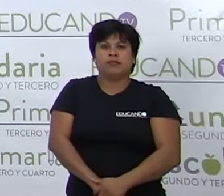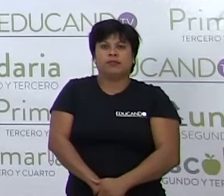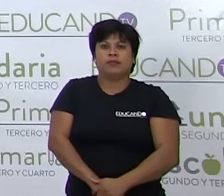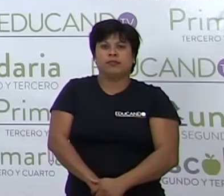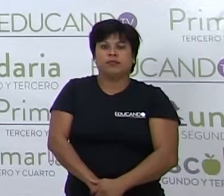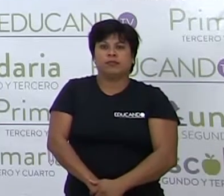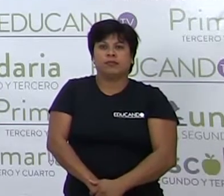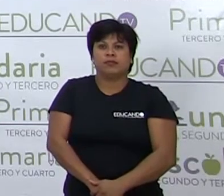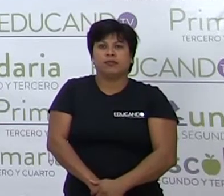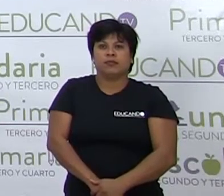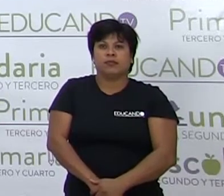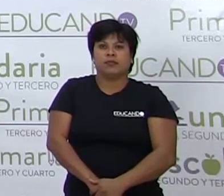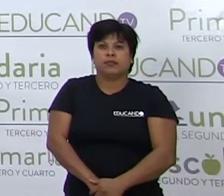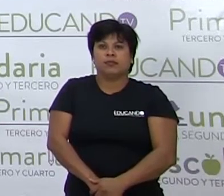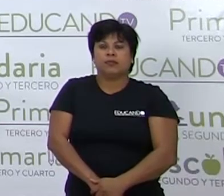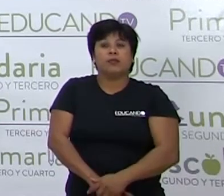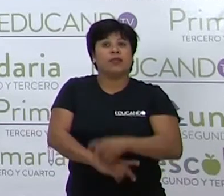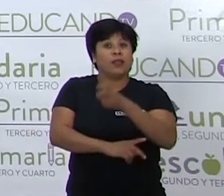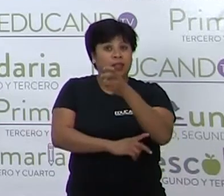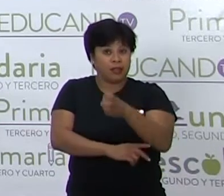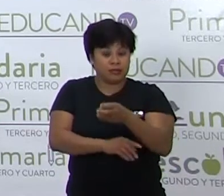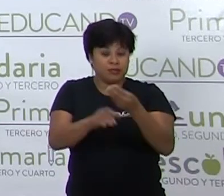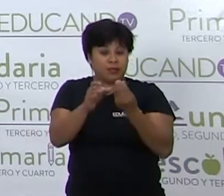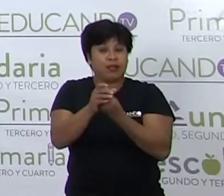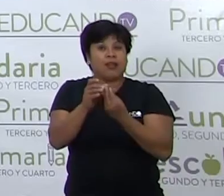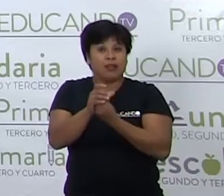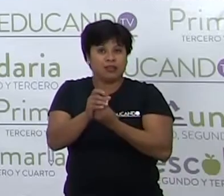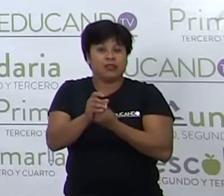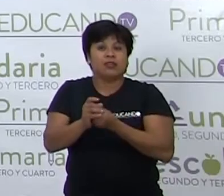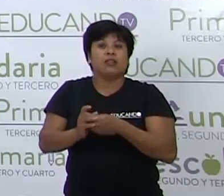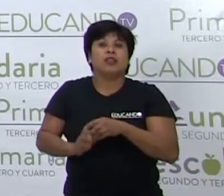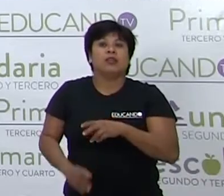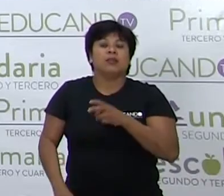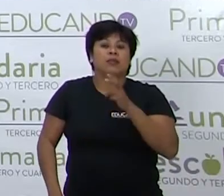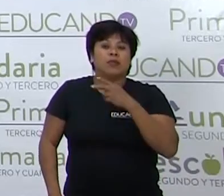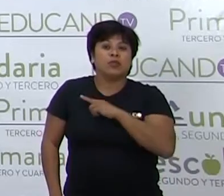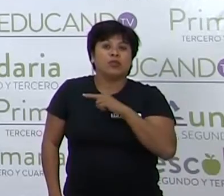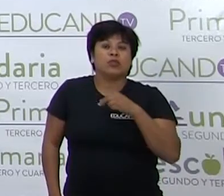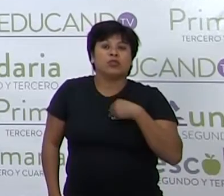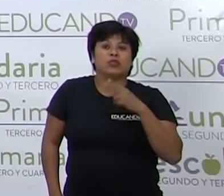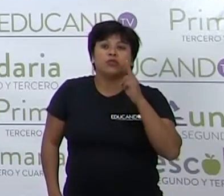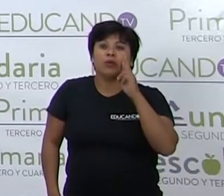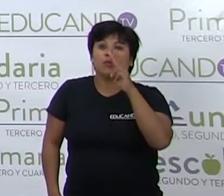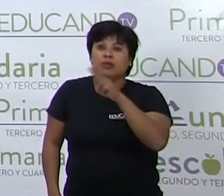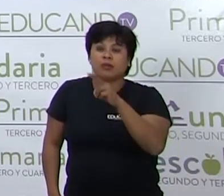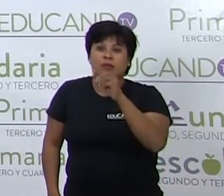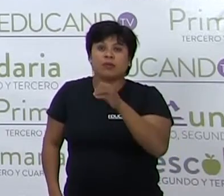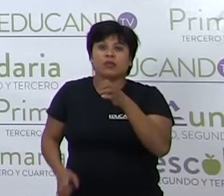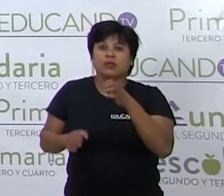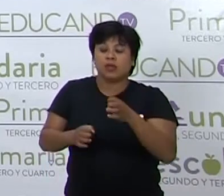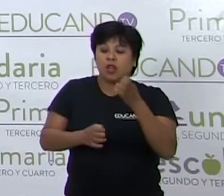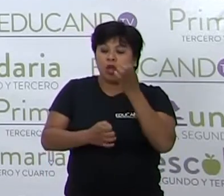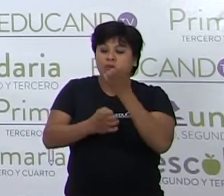romboide y en esta clase vamos a vamos a estar observando